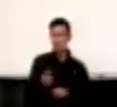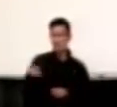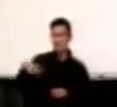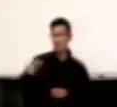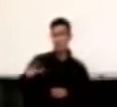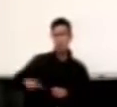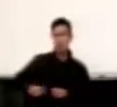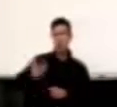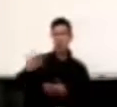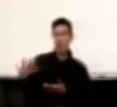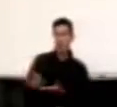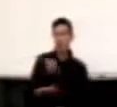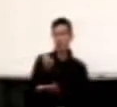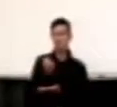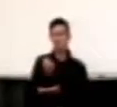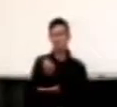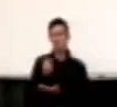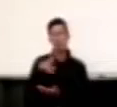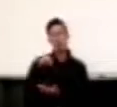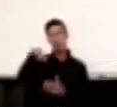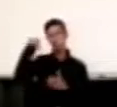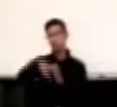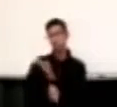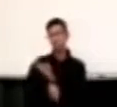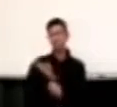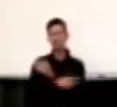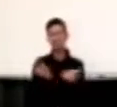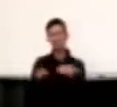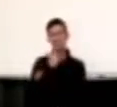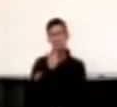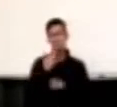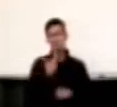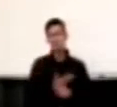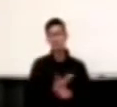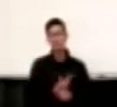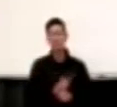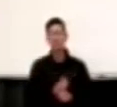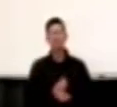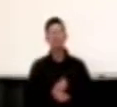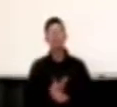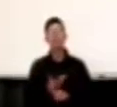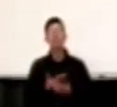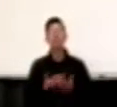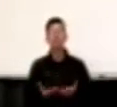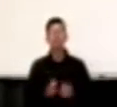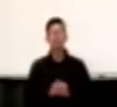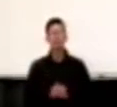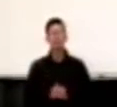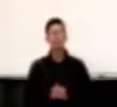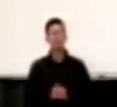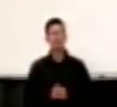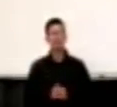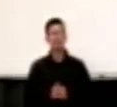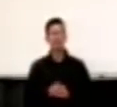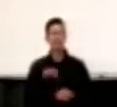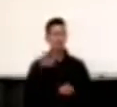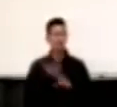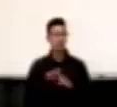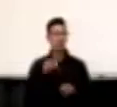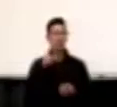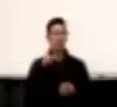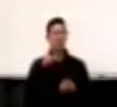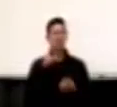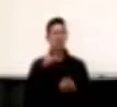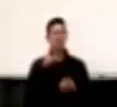democracias. Y entonces, ¿en dónde se ha logrado que las democracias sean estables? Donde los ciudadanos han tenido que